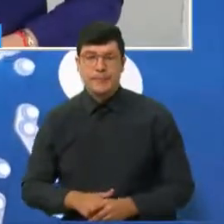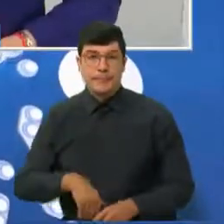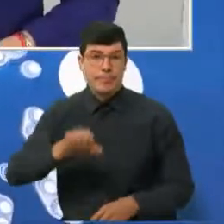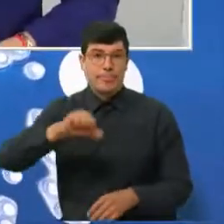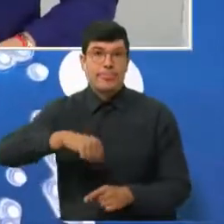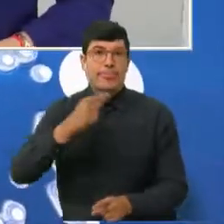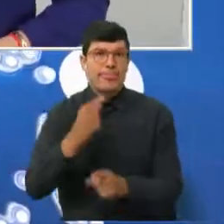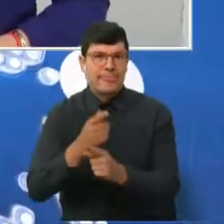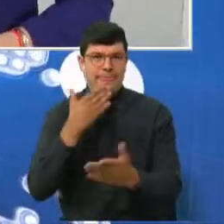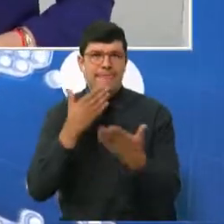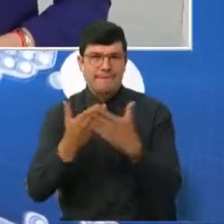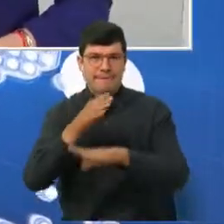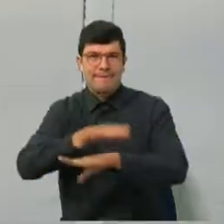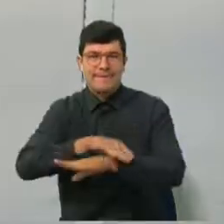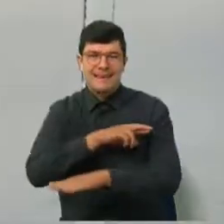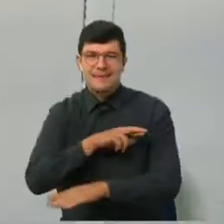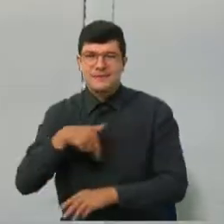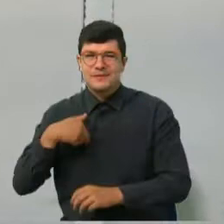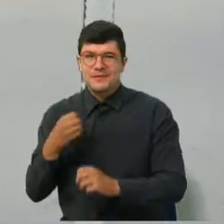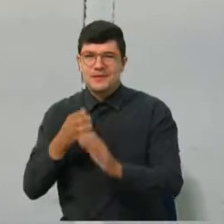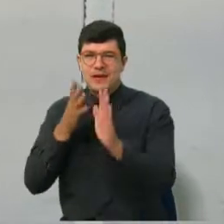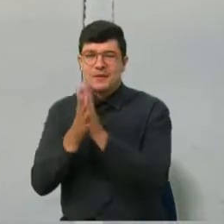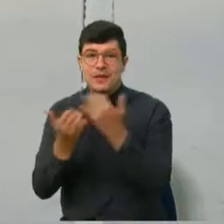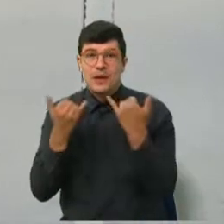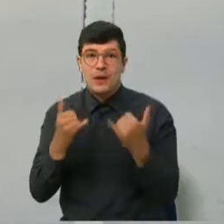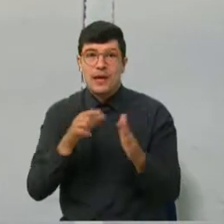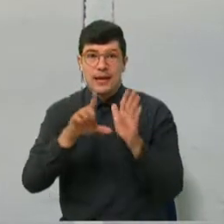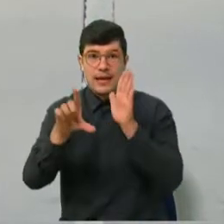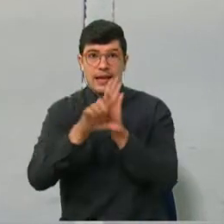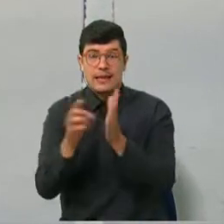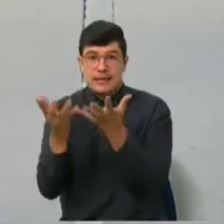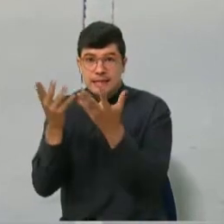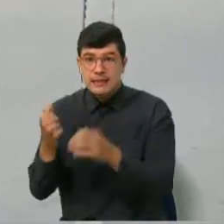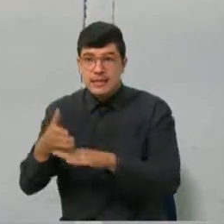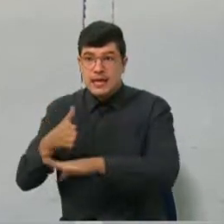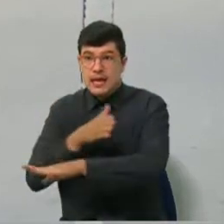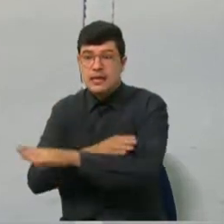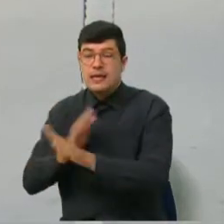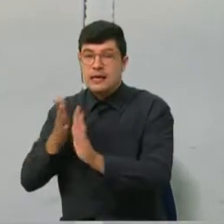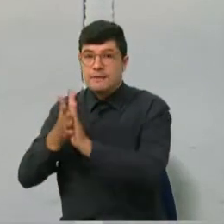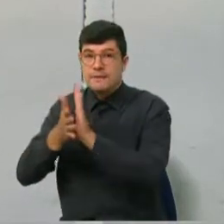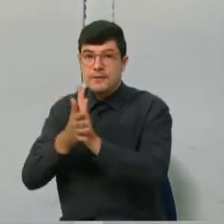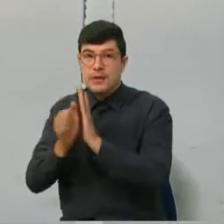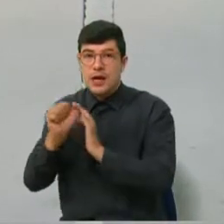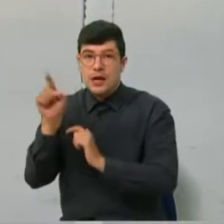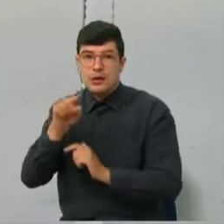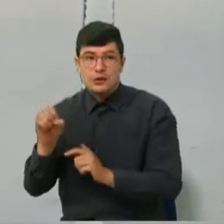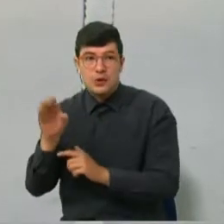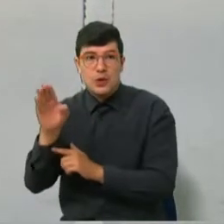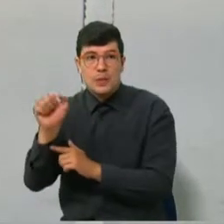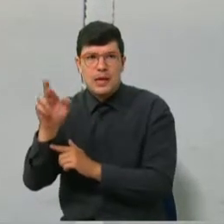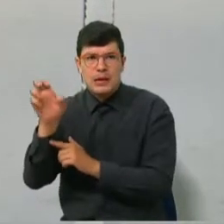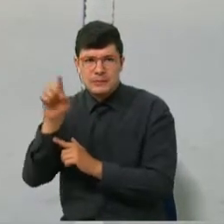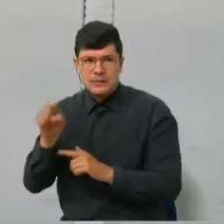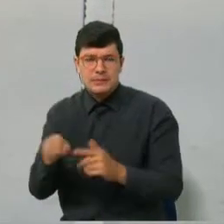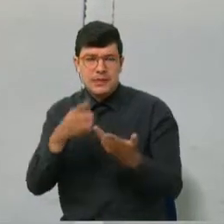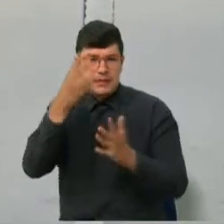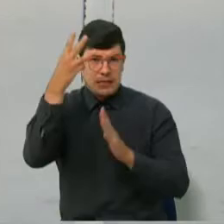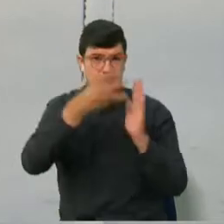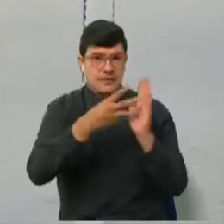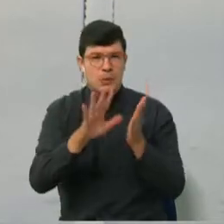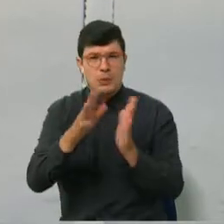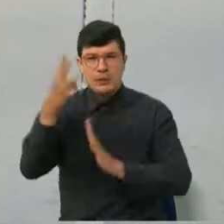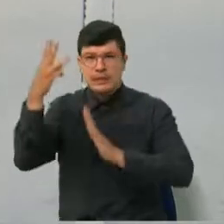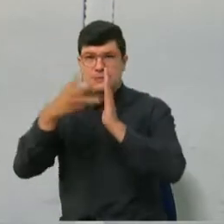Así es, buenas tardes. Pues les contamos que por esta ley seca y según informes de Asobares, serían cerca de 3.000 a